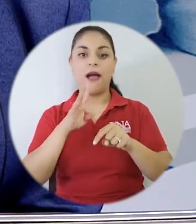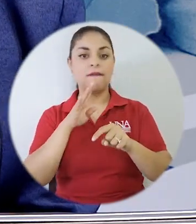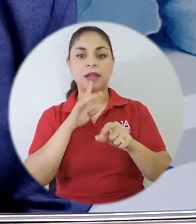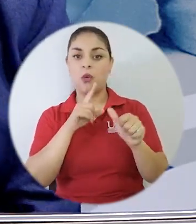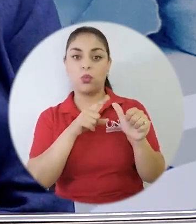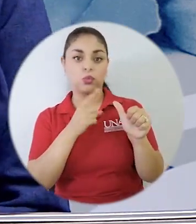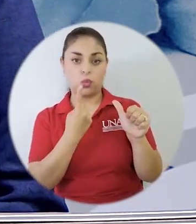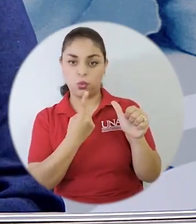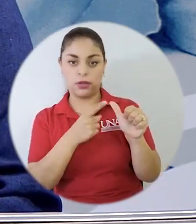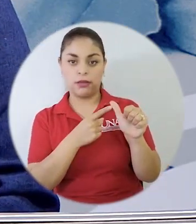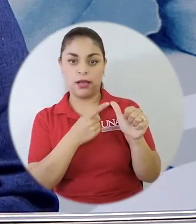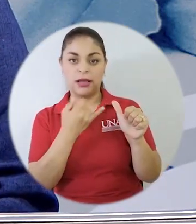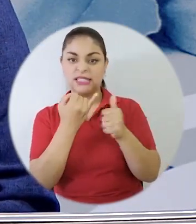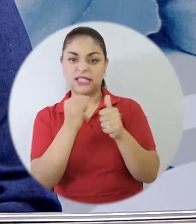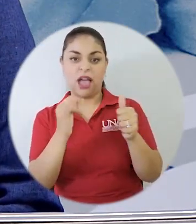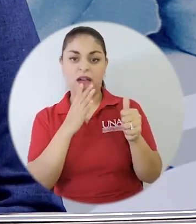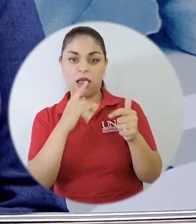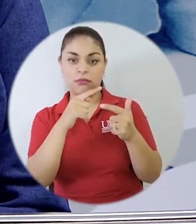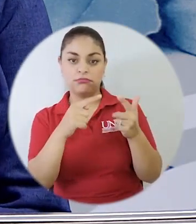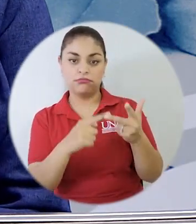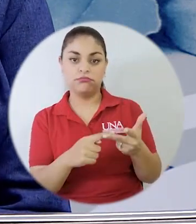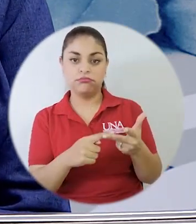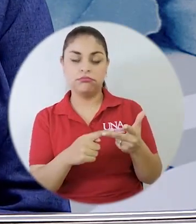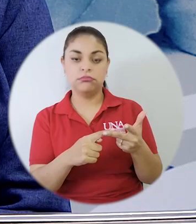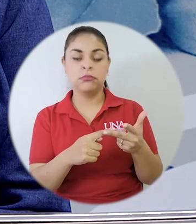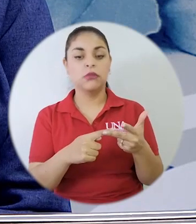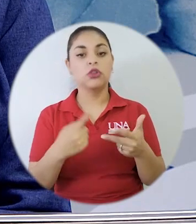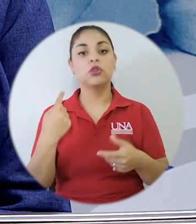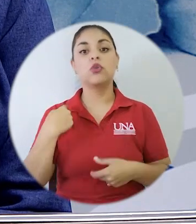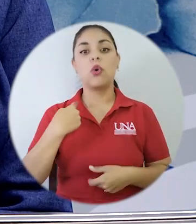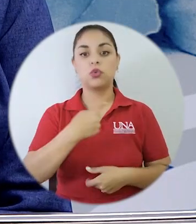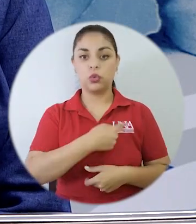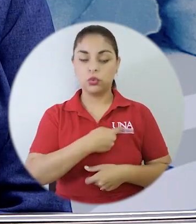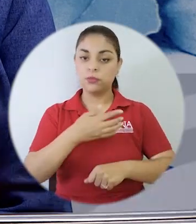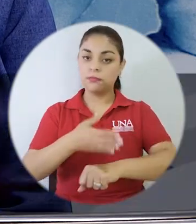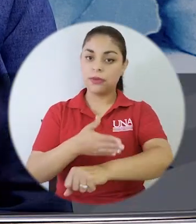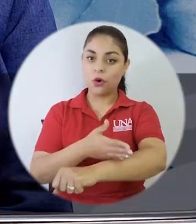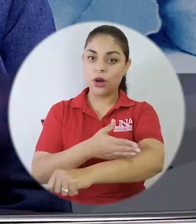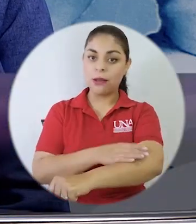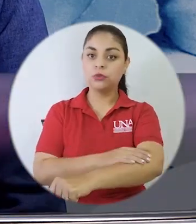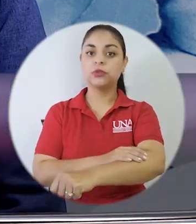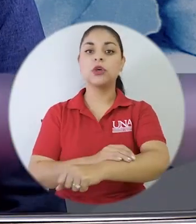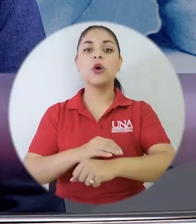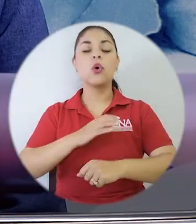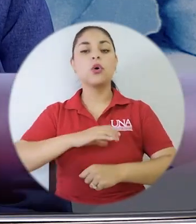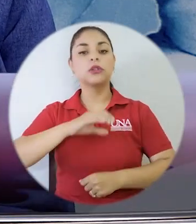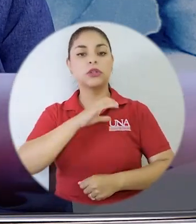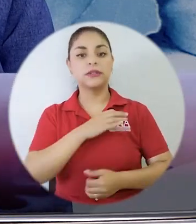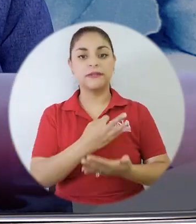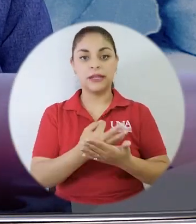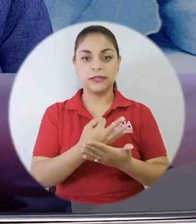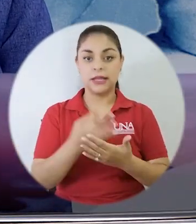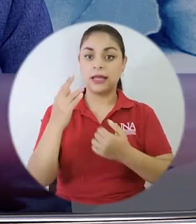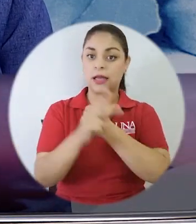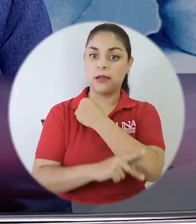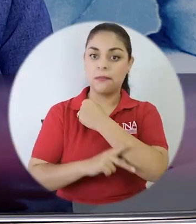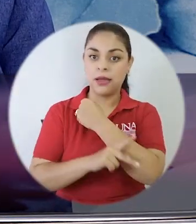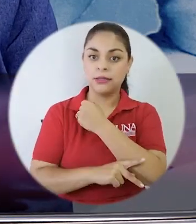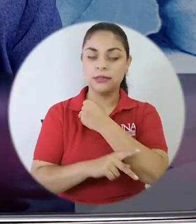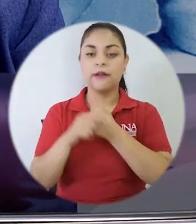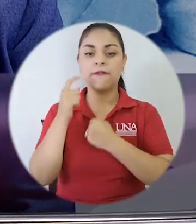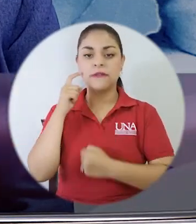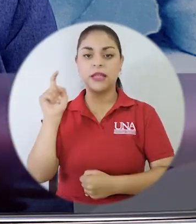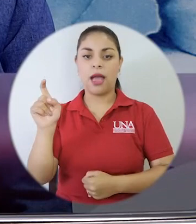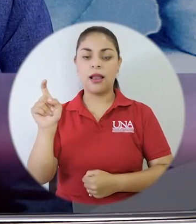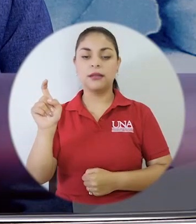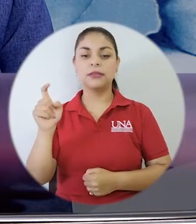uno sin tocar el otro. Nosotros sanamos o mejoramos las condiciones financieras del país,